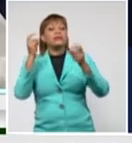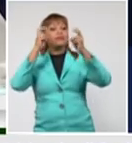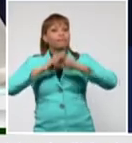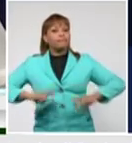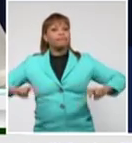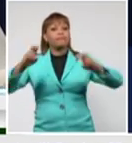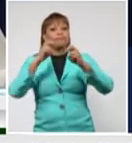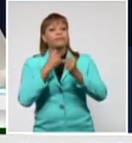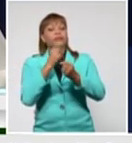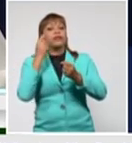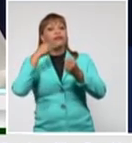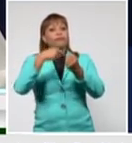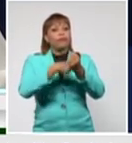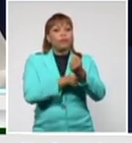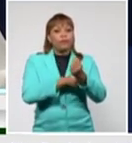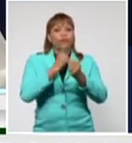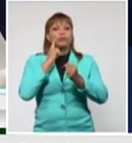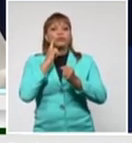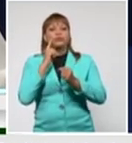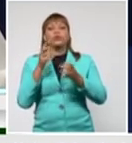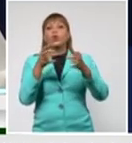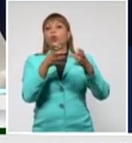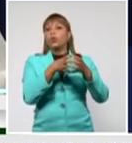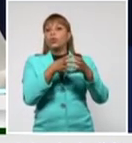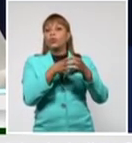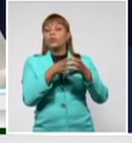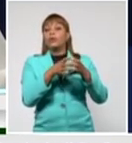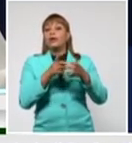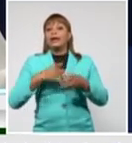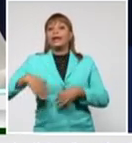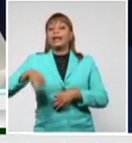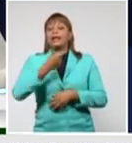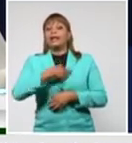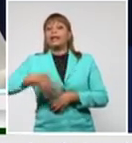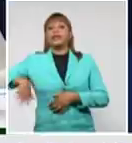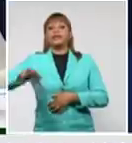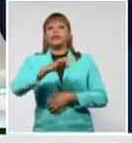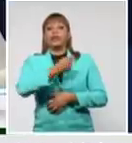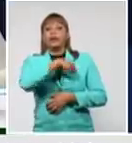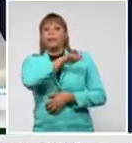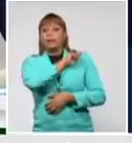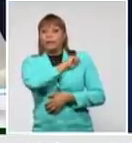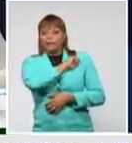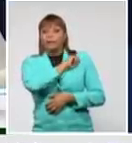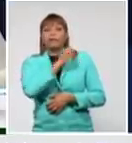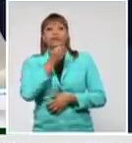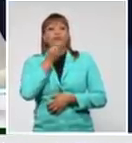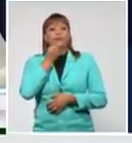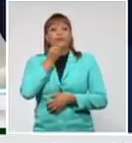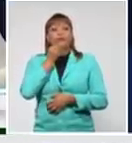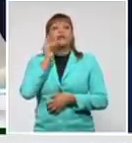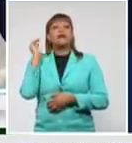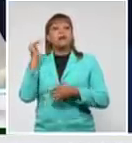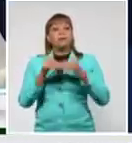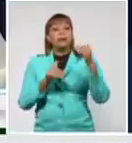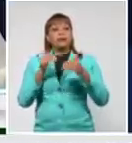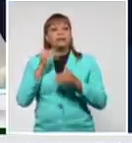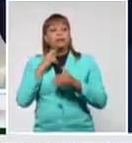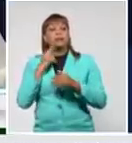riesgo donde nuestra población puede tener una participación